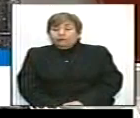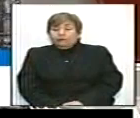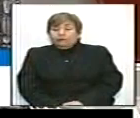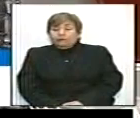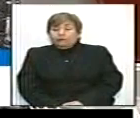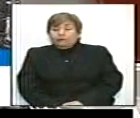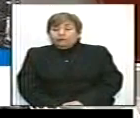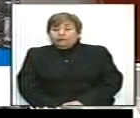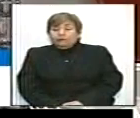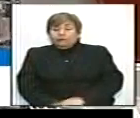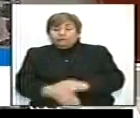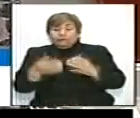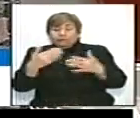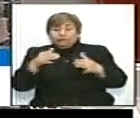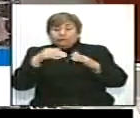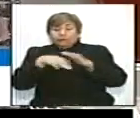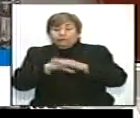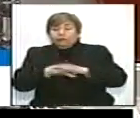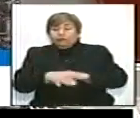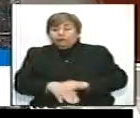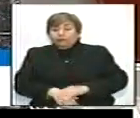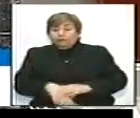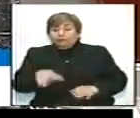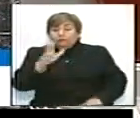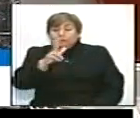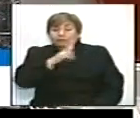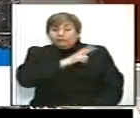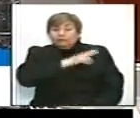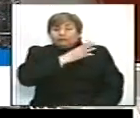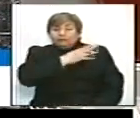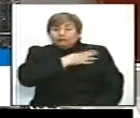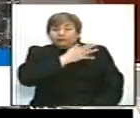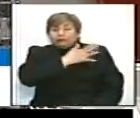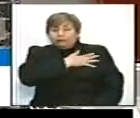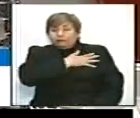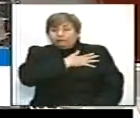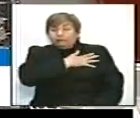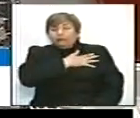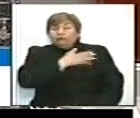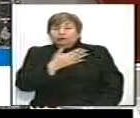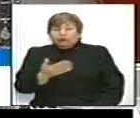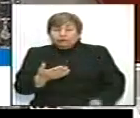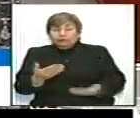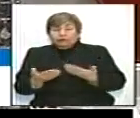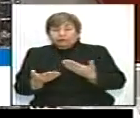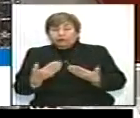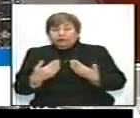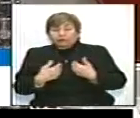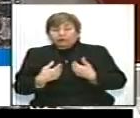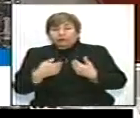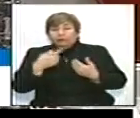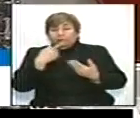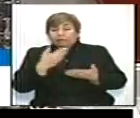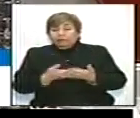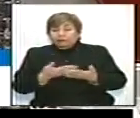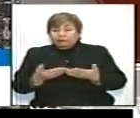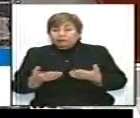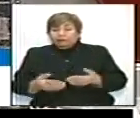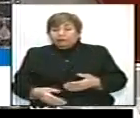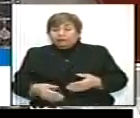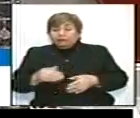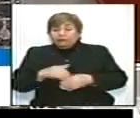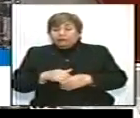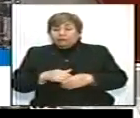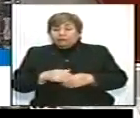vez ingresados, ellos cursan el tercero, cuarto y quinto de secundaria. Y este programa está articulado de una forma en